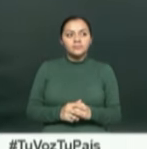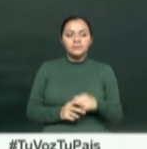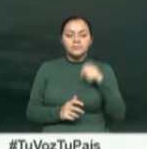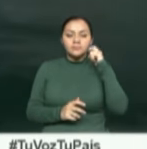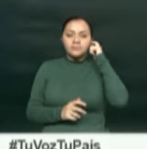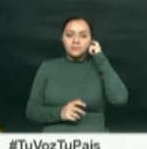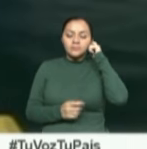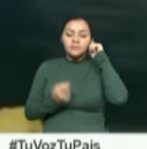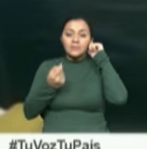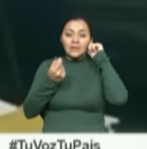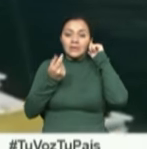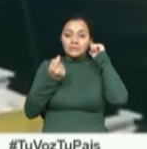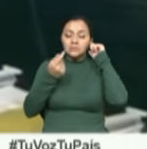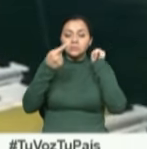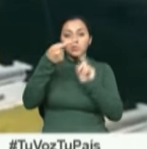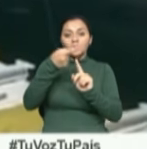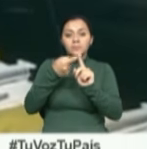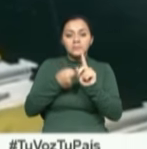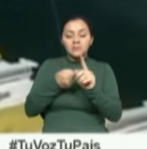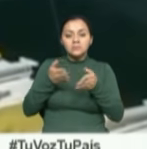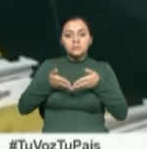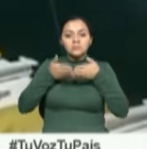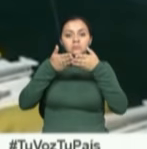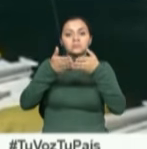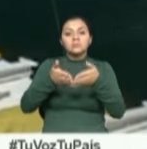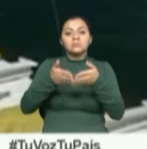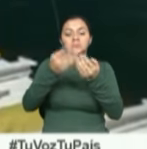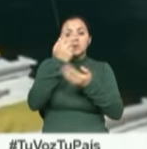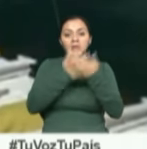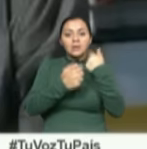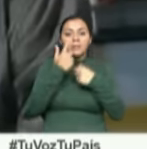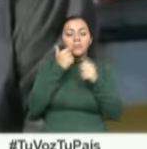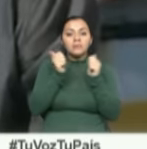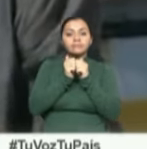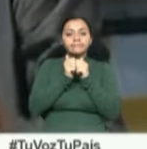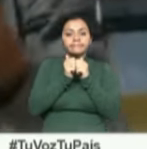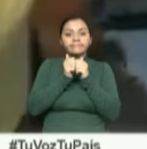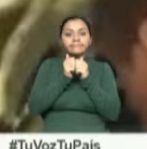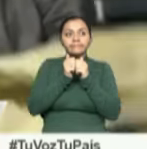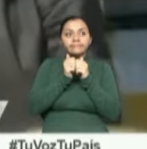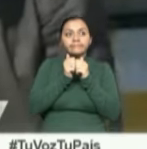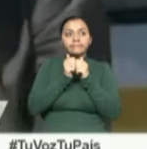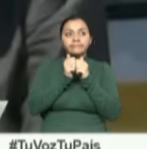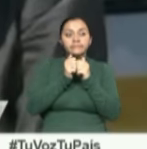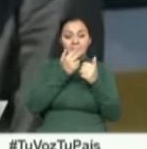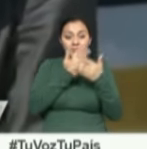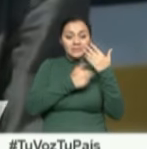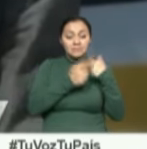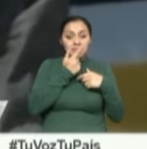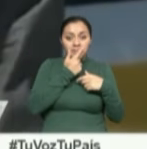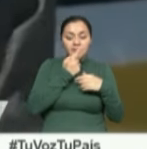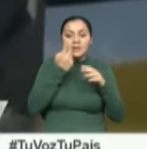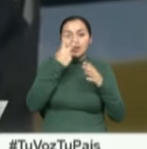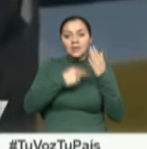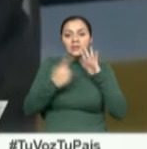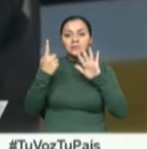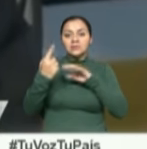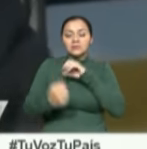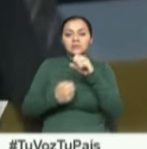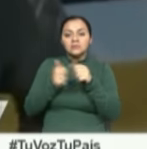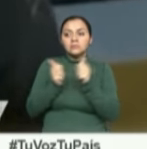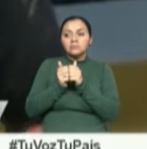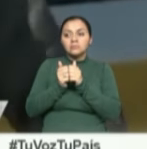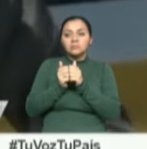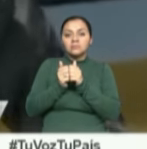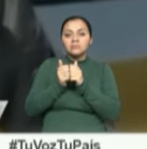Tras casi un mes a la deriva, por fin pisaron tierra en Australia. Alan Landon y su hija de 6 años zarparon a bordo de un pequeño catamarán